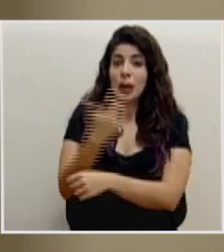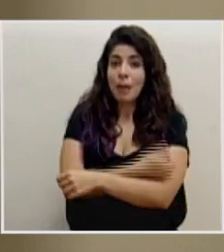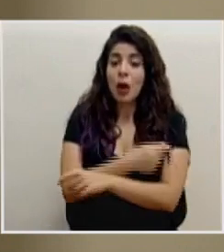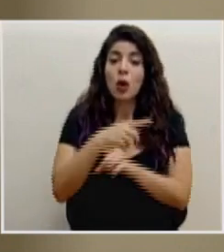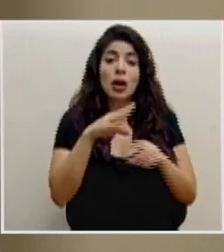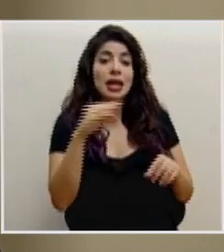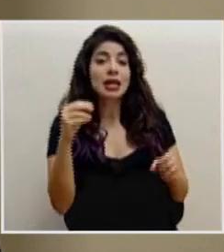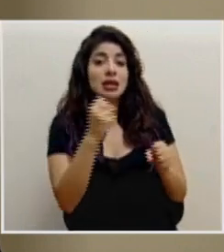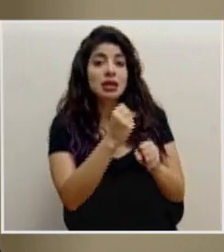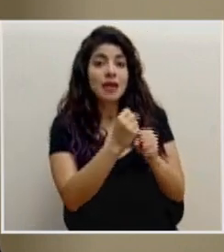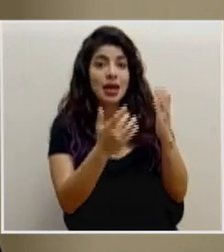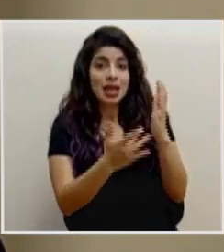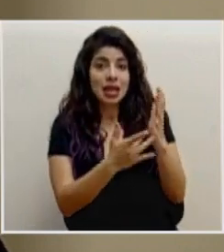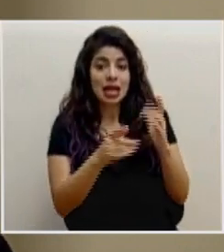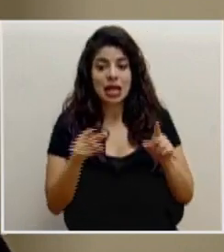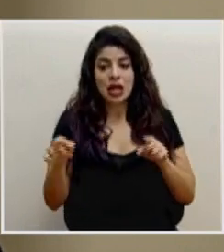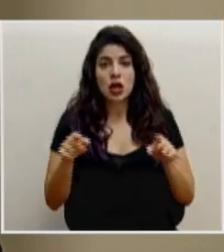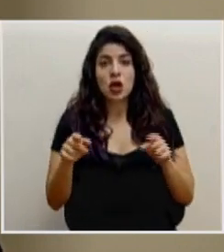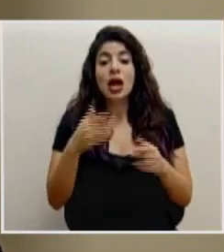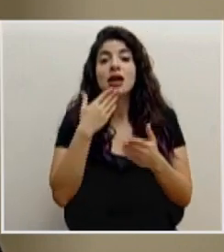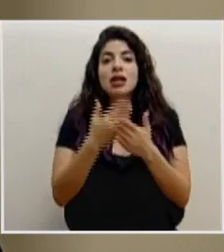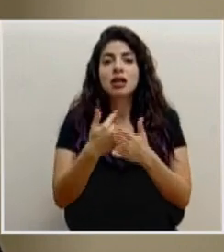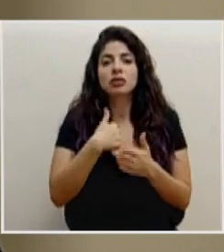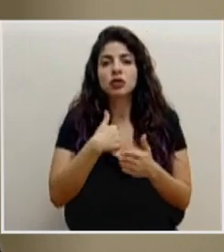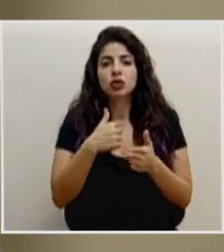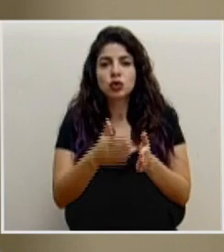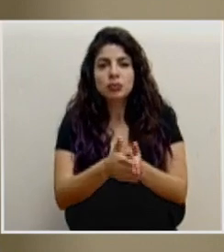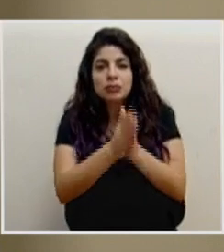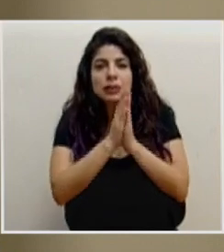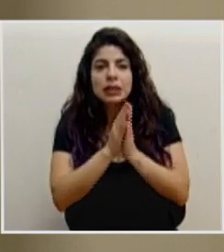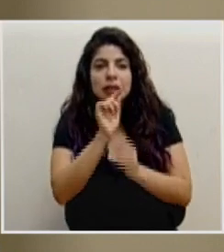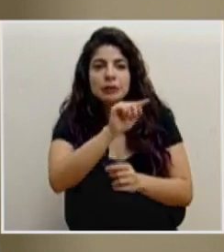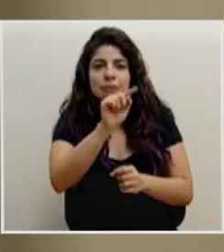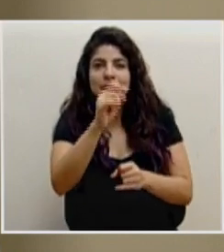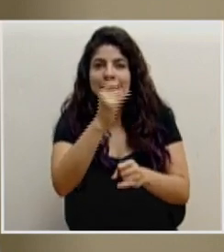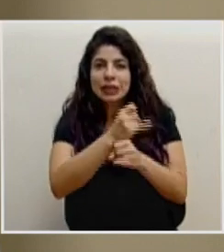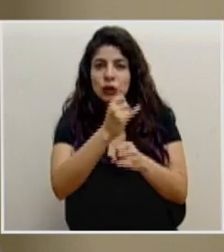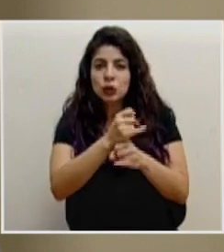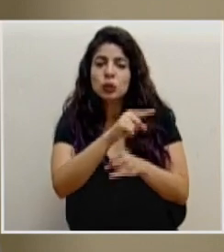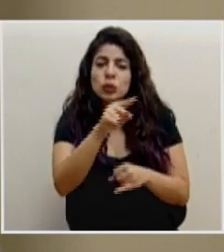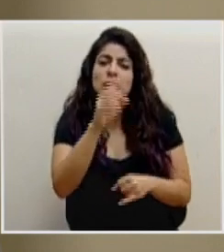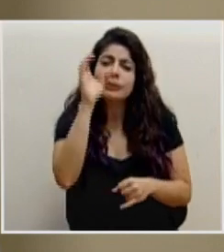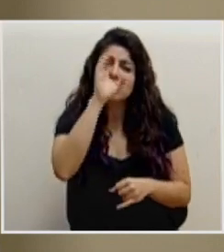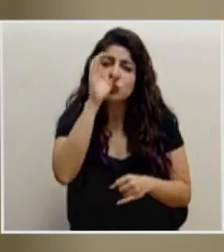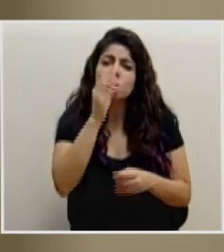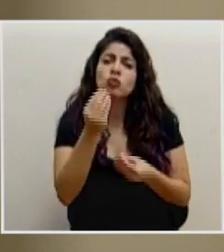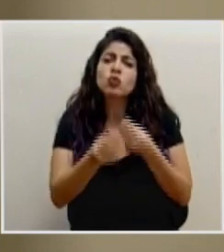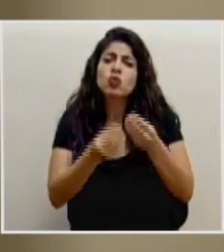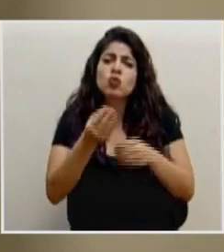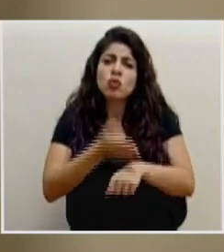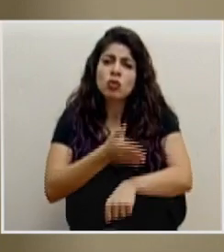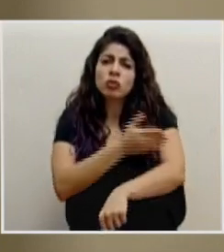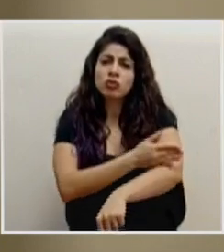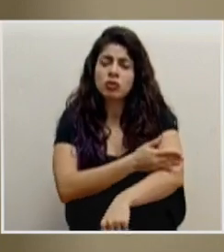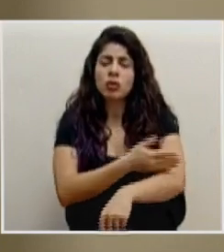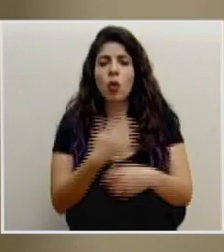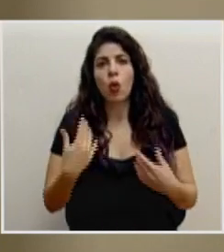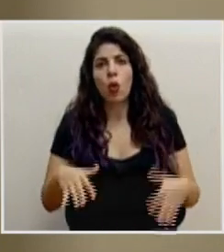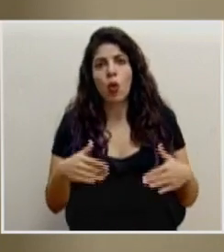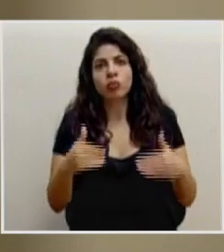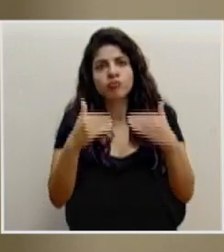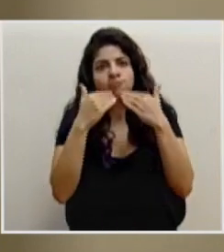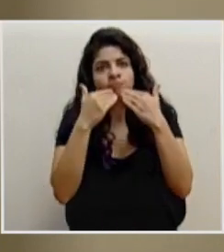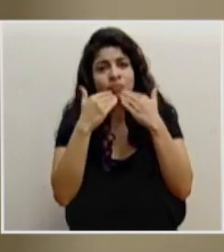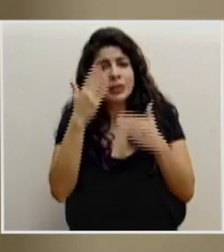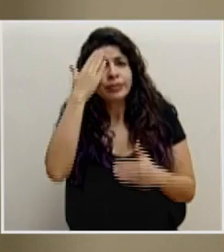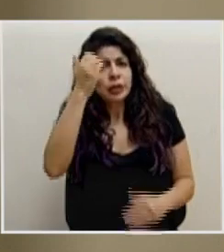que derivó del pedido que hice a las instituciones de buscar esta optimización y que agradezco porque sé